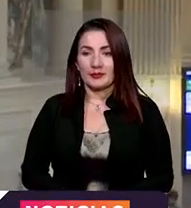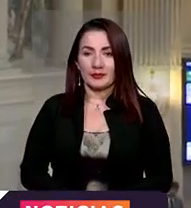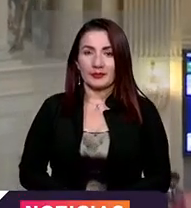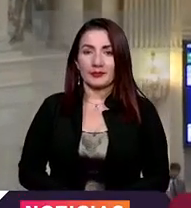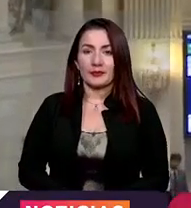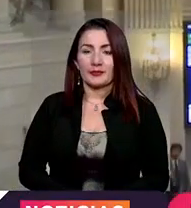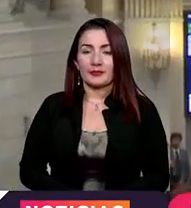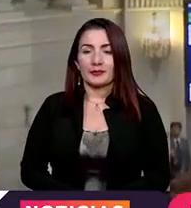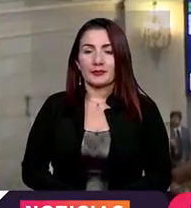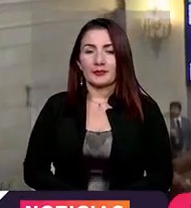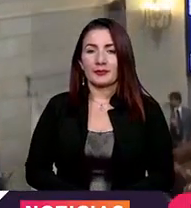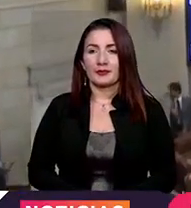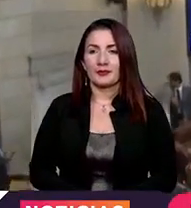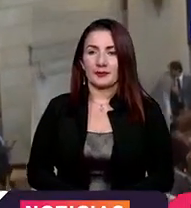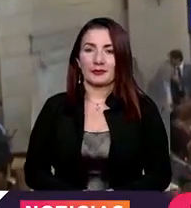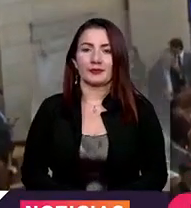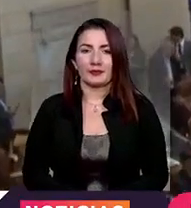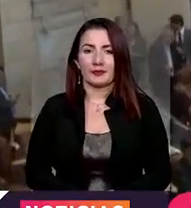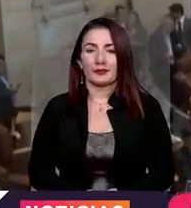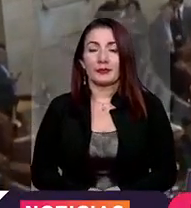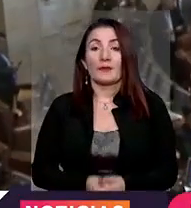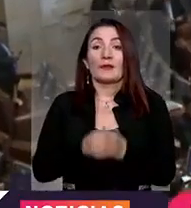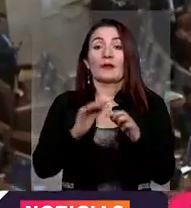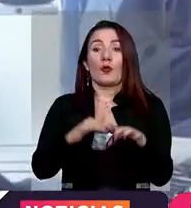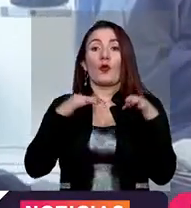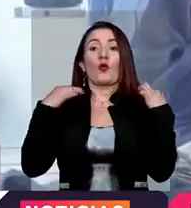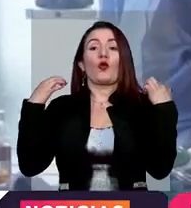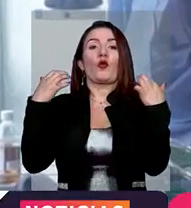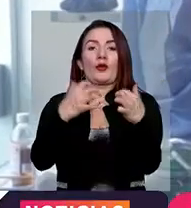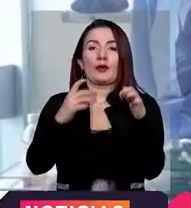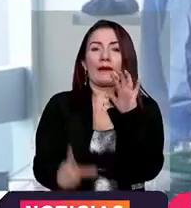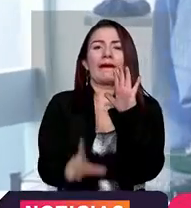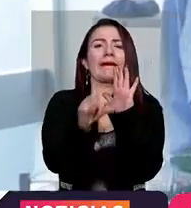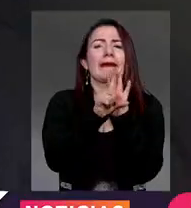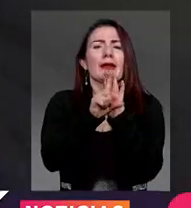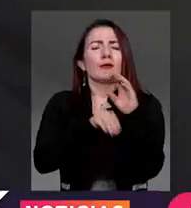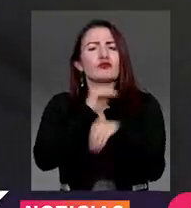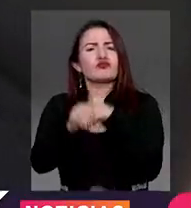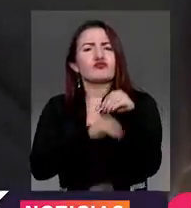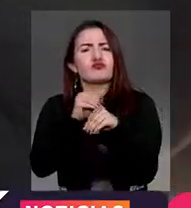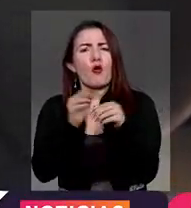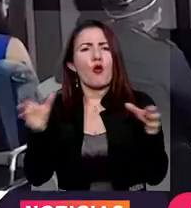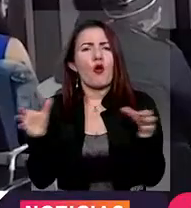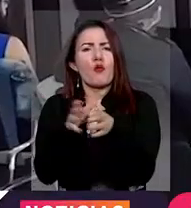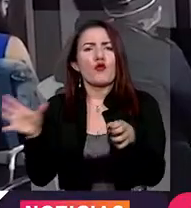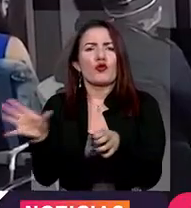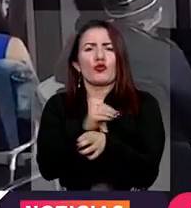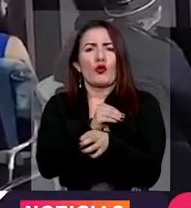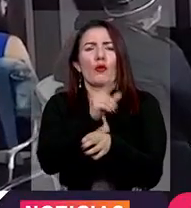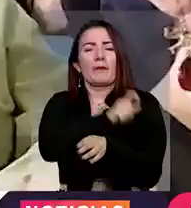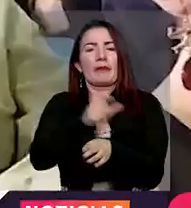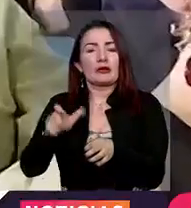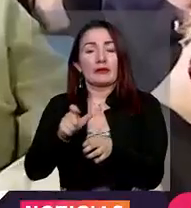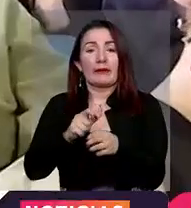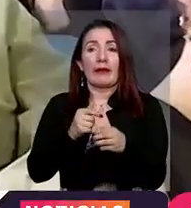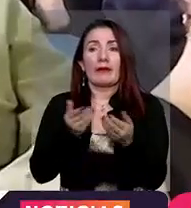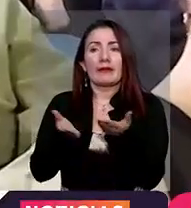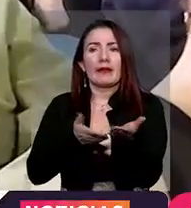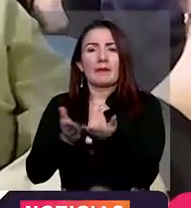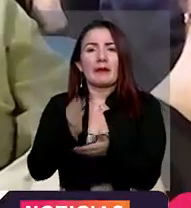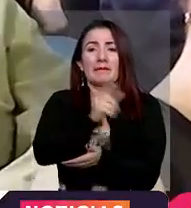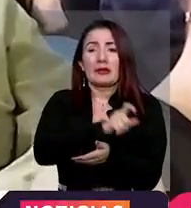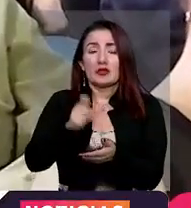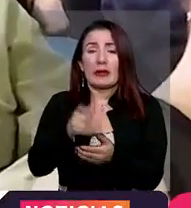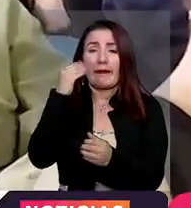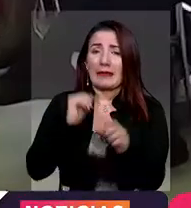congreso de la república y el cuarto debate fue aprobada la ley que busca la reconstrucción inmediata de senos y sin trámites a mujeres que hayan padecido